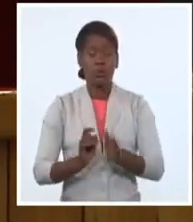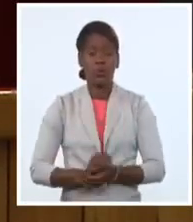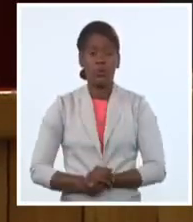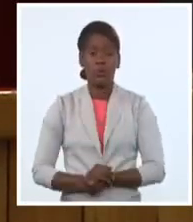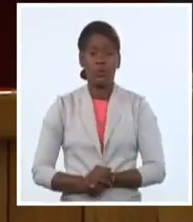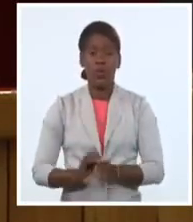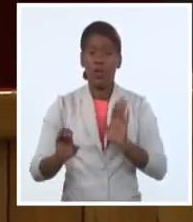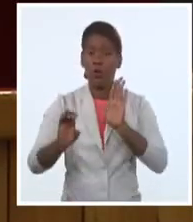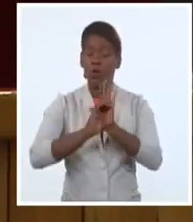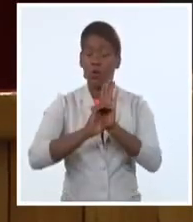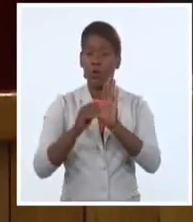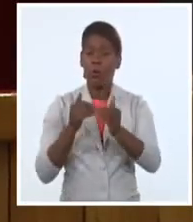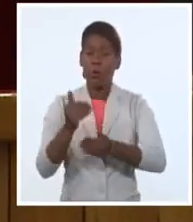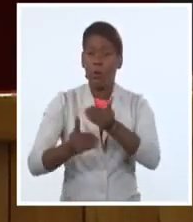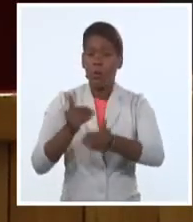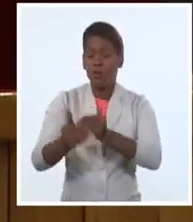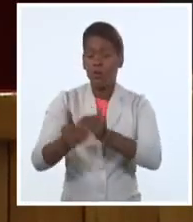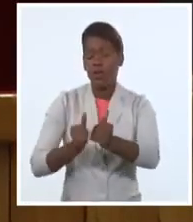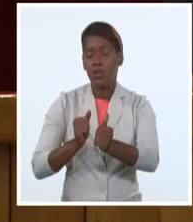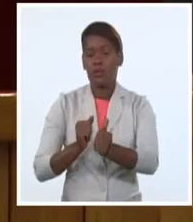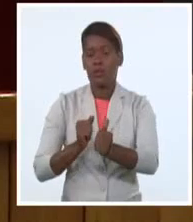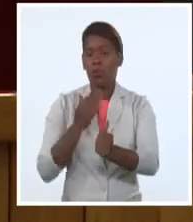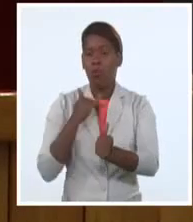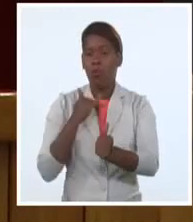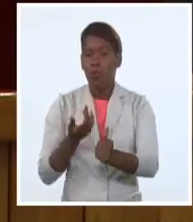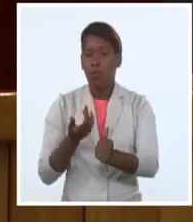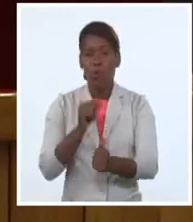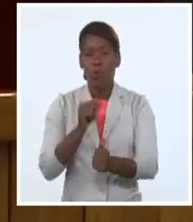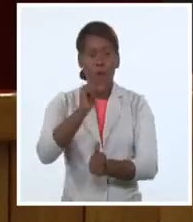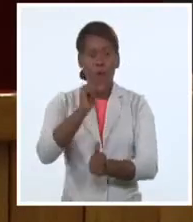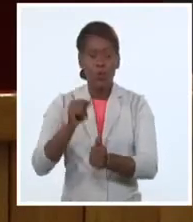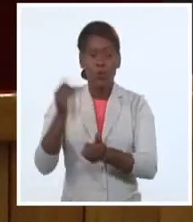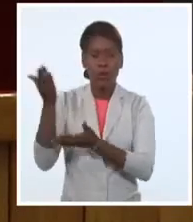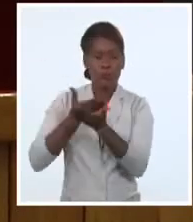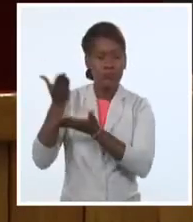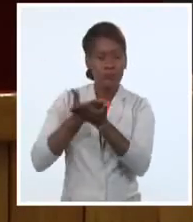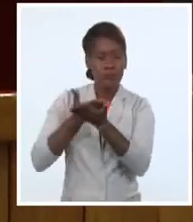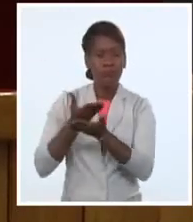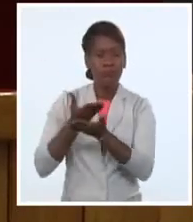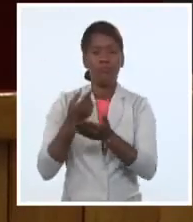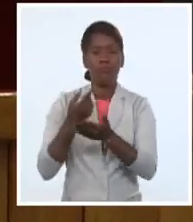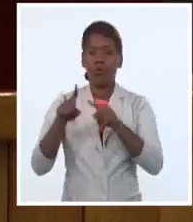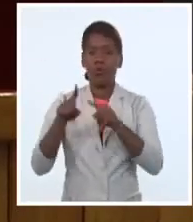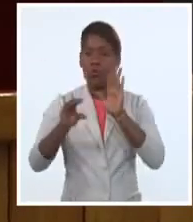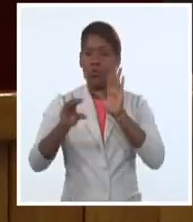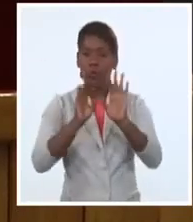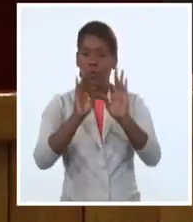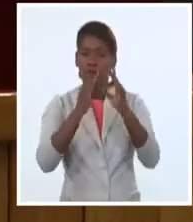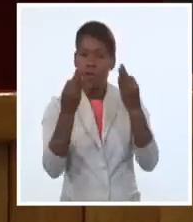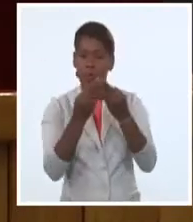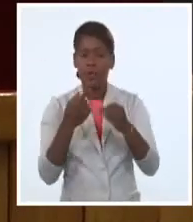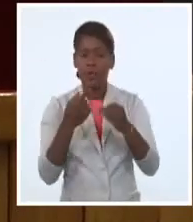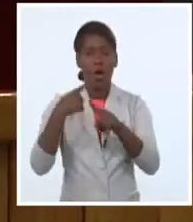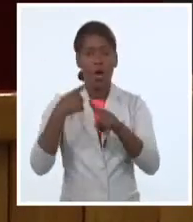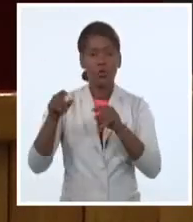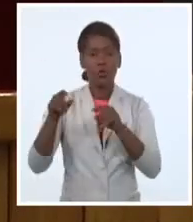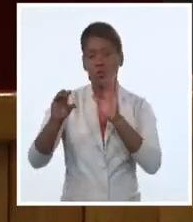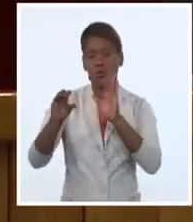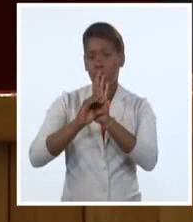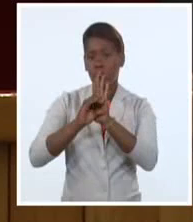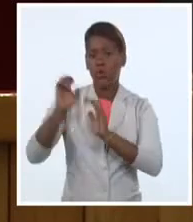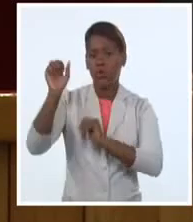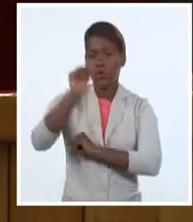uniforma los procedimientos de actuación en materia civil, mercantil, de familia y del trabajo y la seguridad social. La